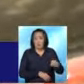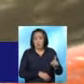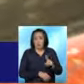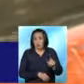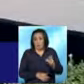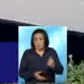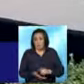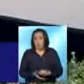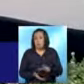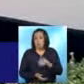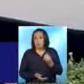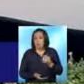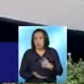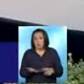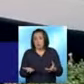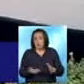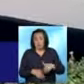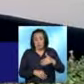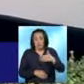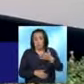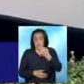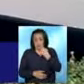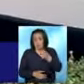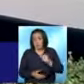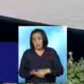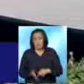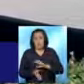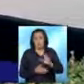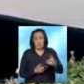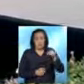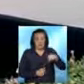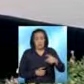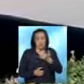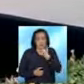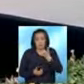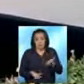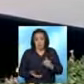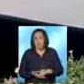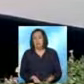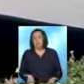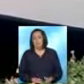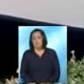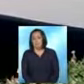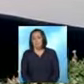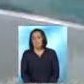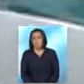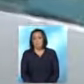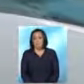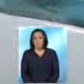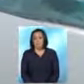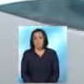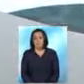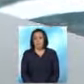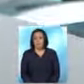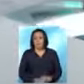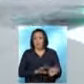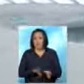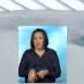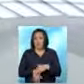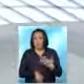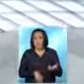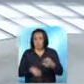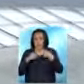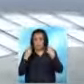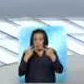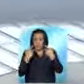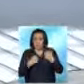Huaraz. Consecuencias se verán posteriormente. Esto está pasando en Huaraz. Nos vamos hasta la